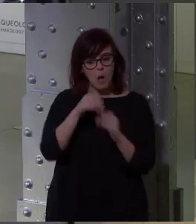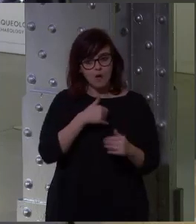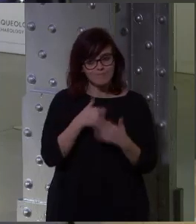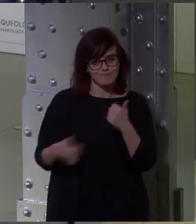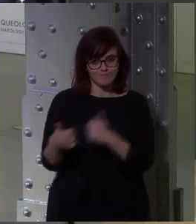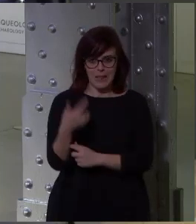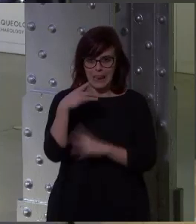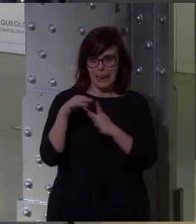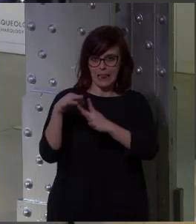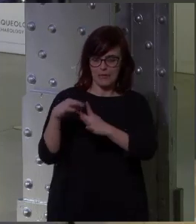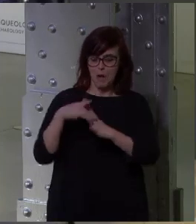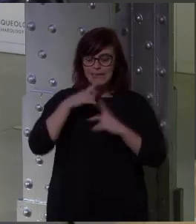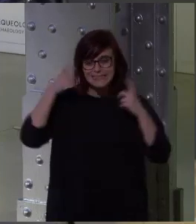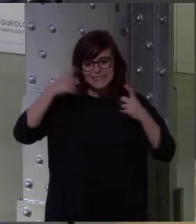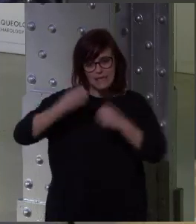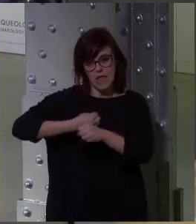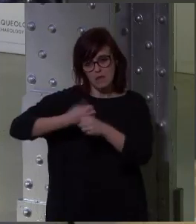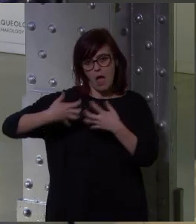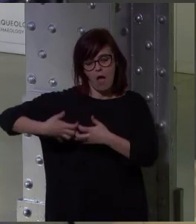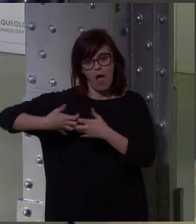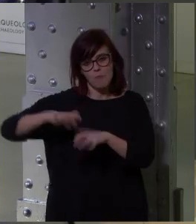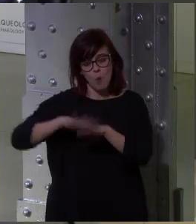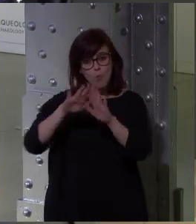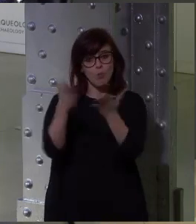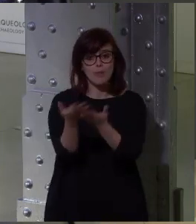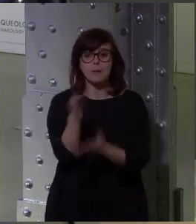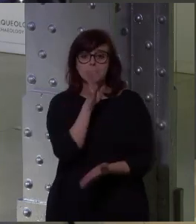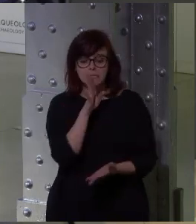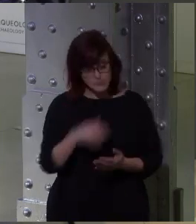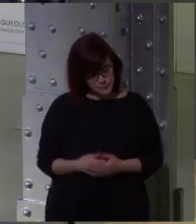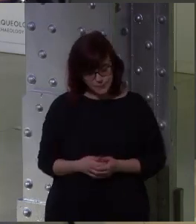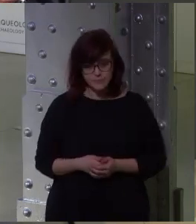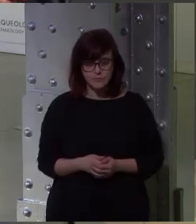primera línea de lo que ahora mismo está sucediendo a nivel mundial.